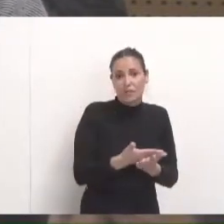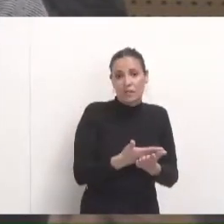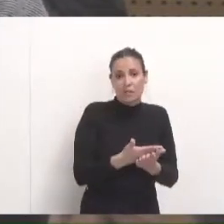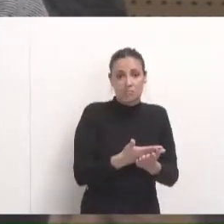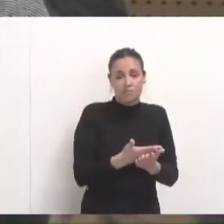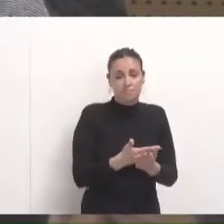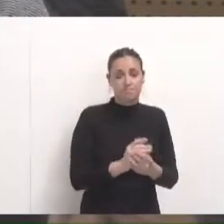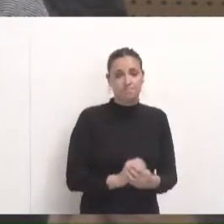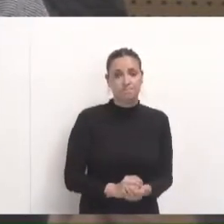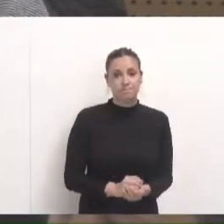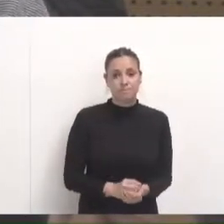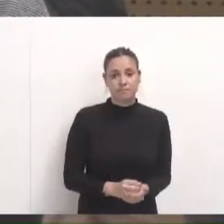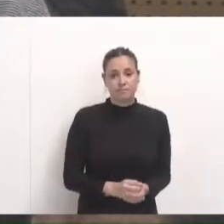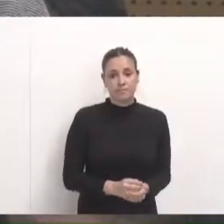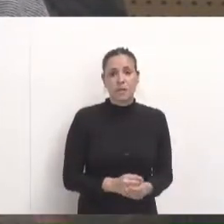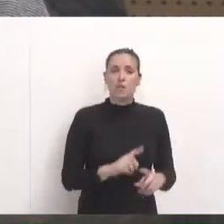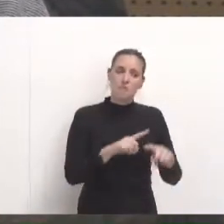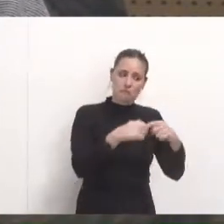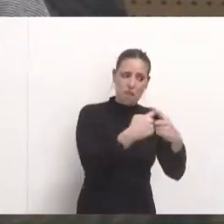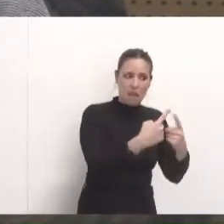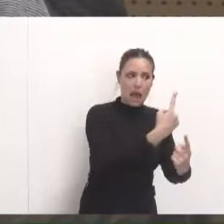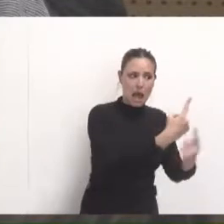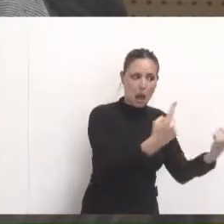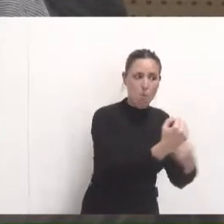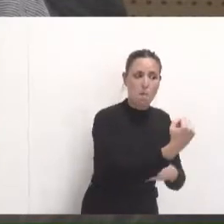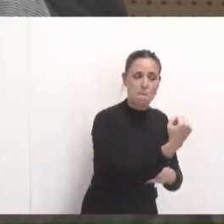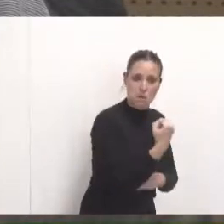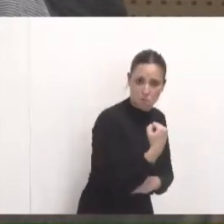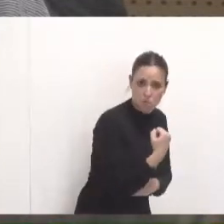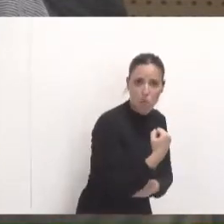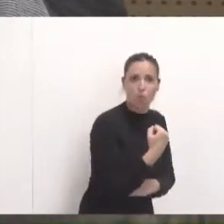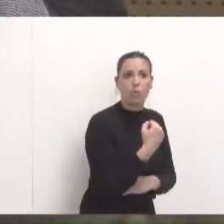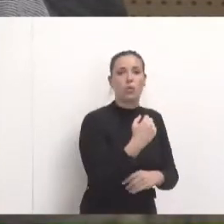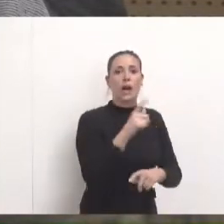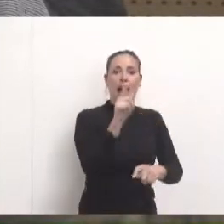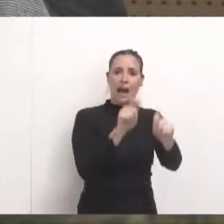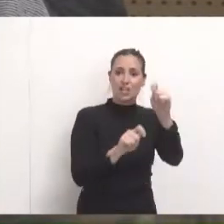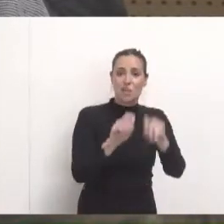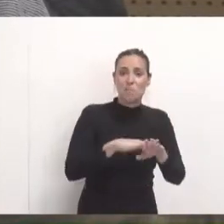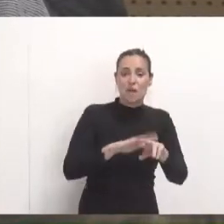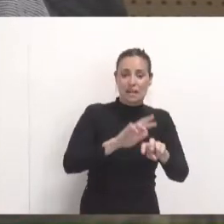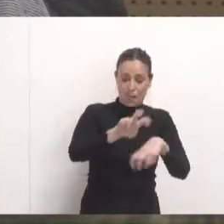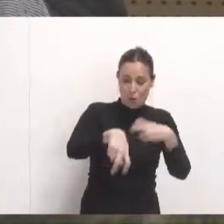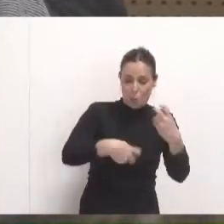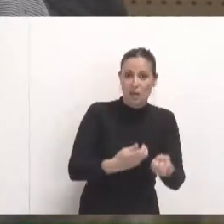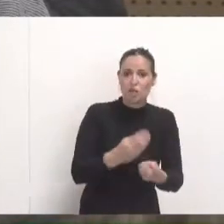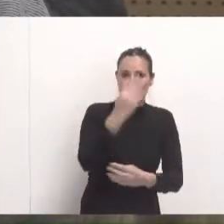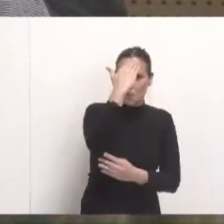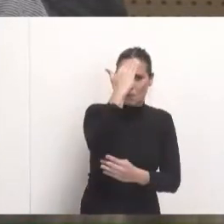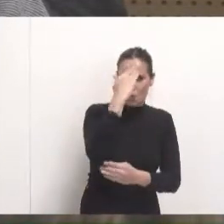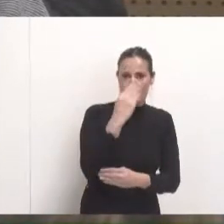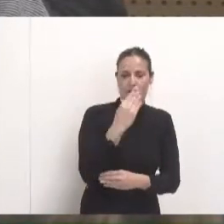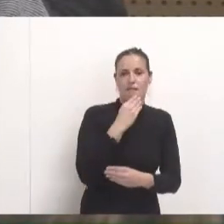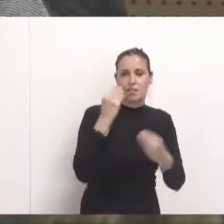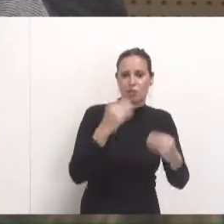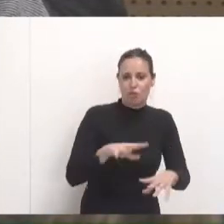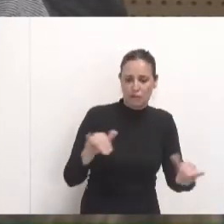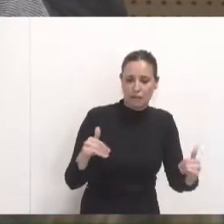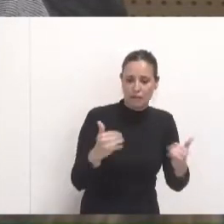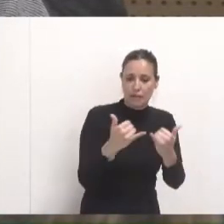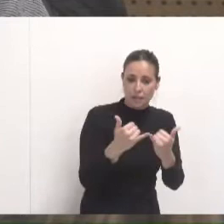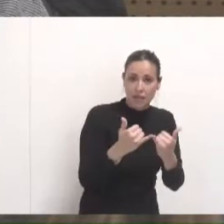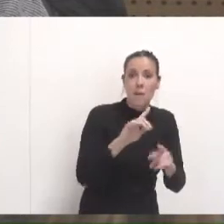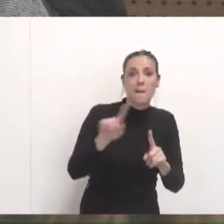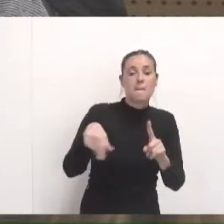apoyo de algunas familias, de la Asociación para la Recuperación de la Memoria Histórica de Tenerife y del colectivo